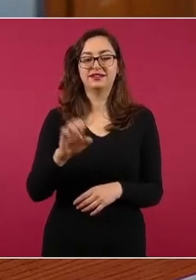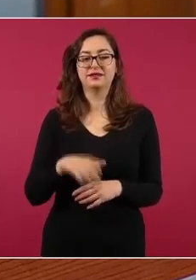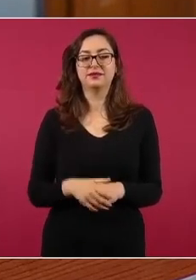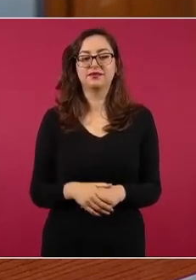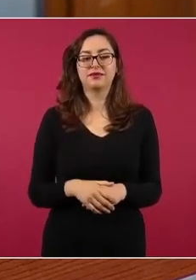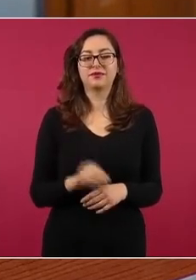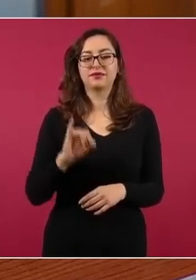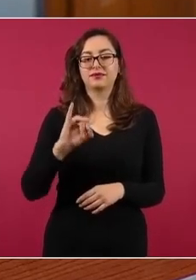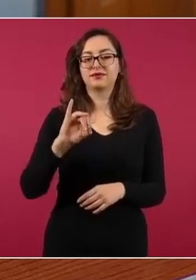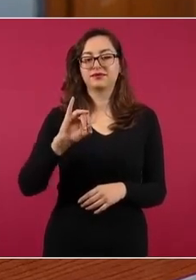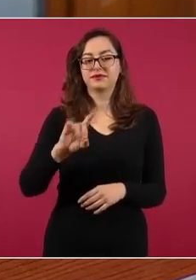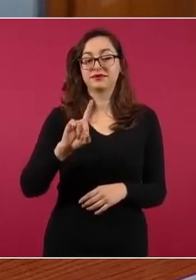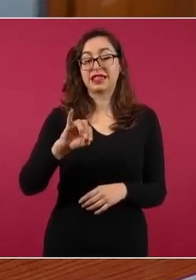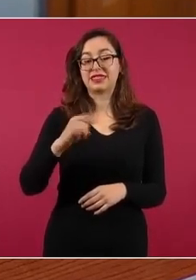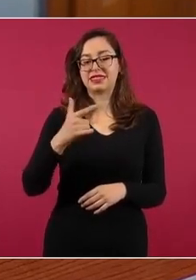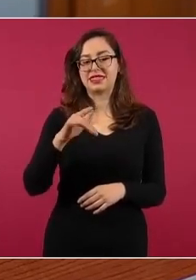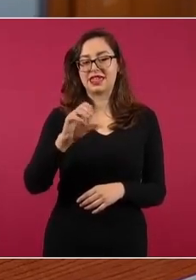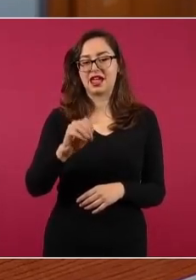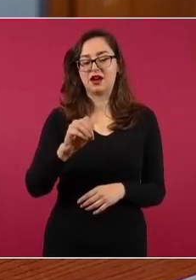Diego Fernández de Ceballos,